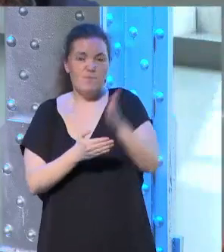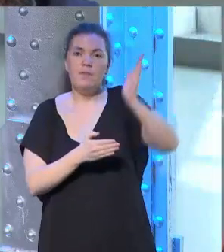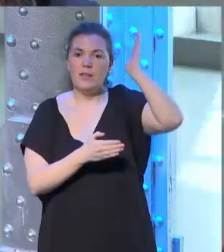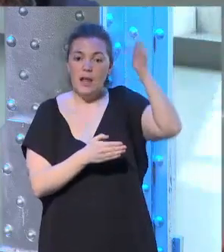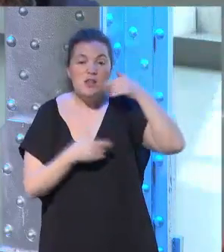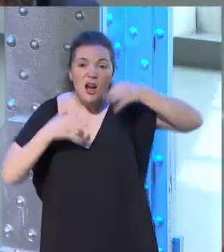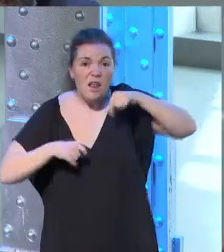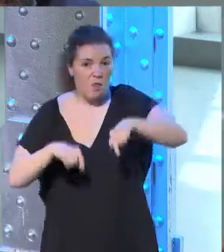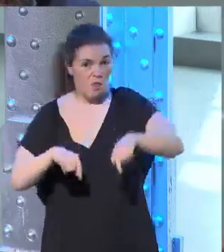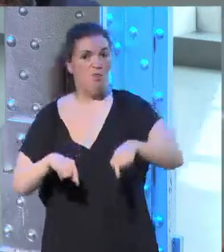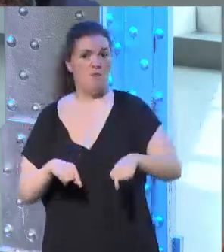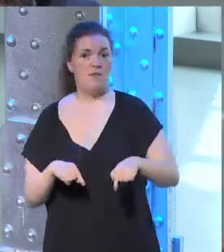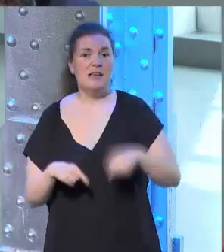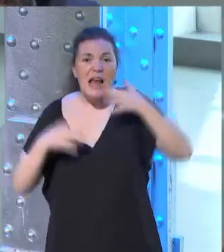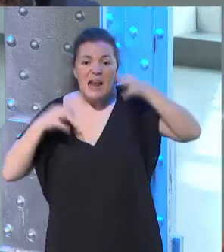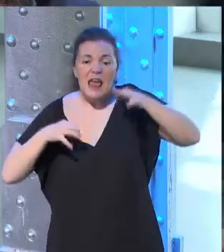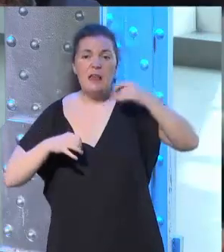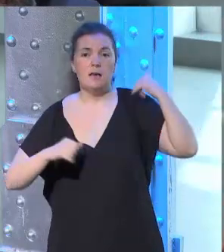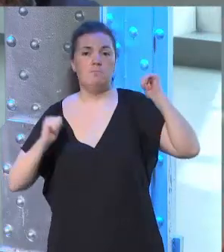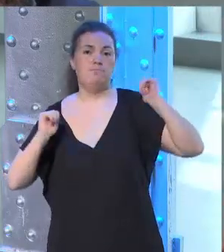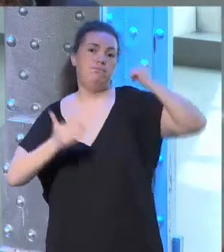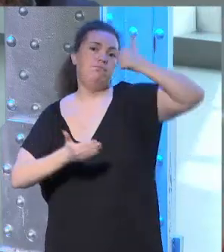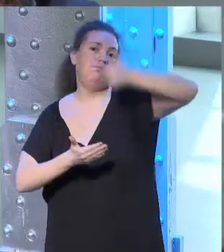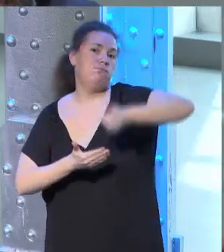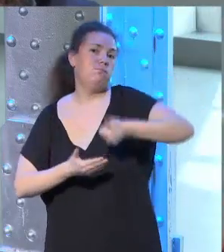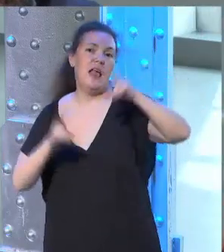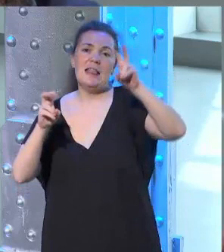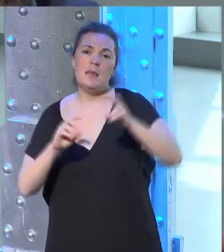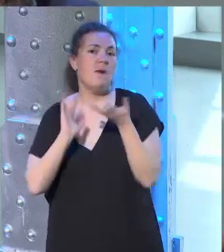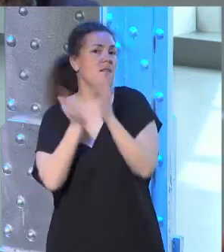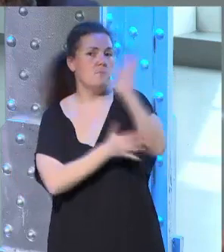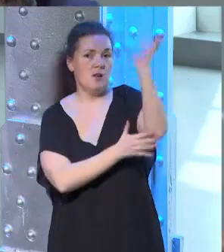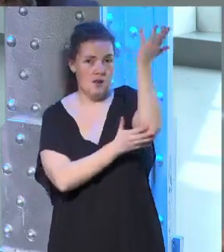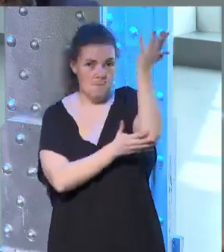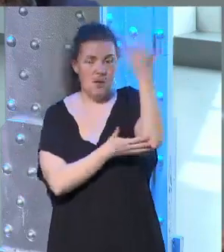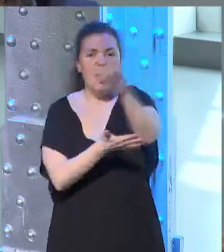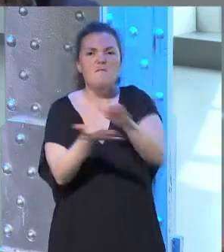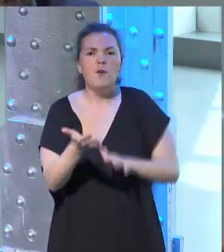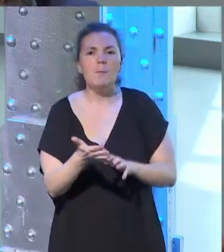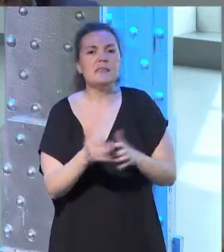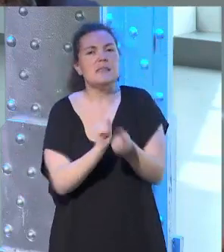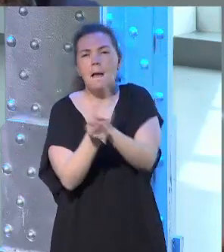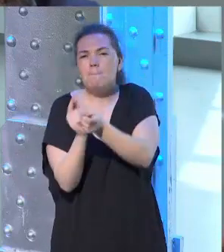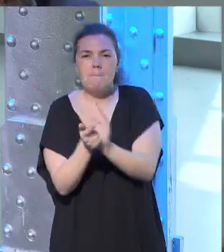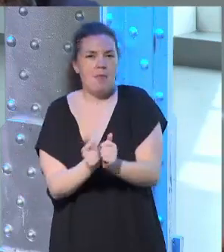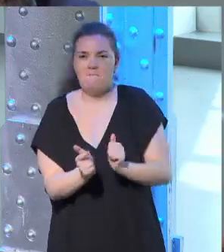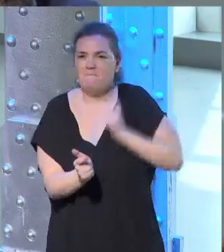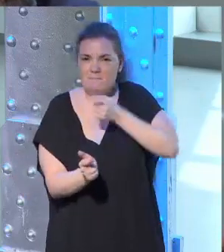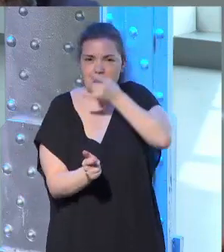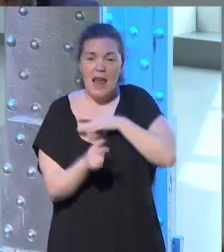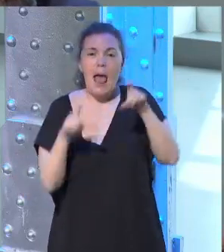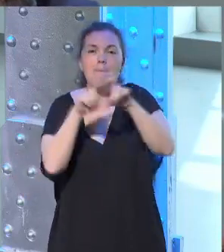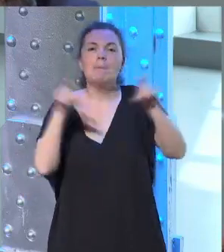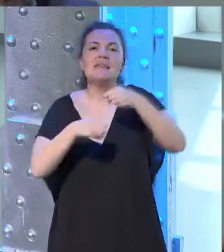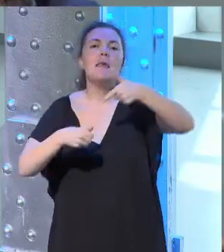viviendo hoy y es la realidad que hemos vivido durante muchos años con el tema del cambio climático. Informes manipulados por empresas petroleras